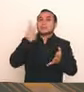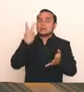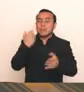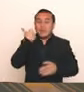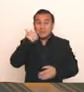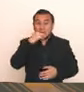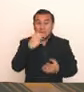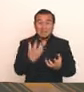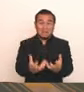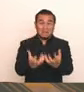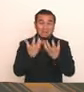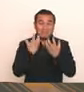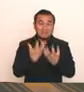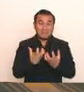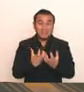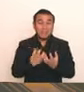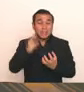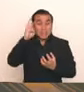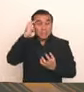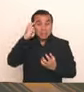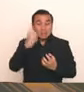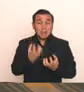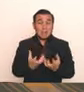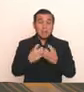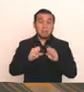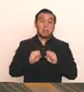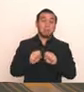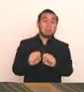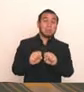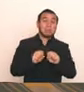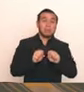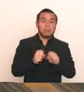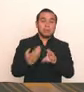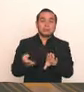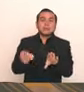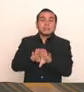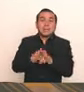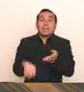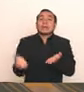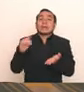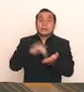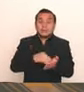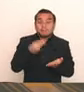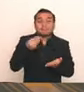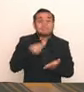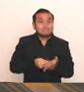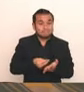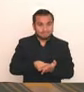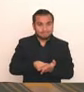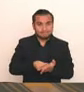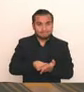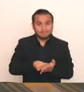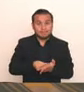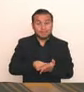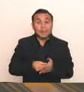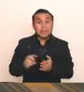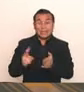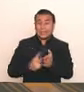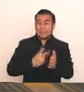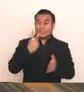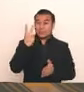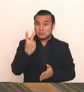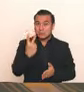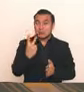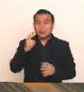más fuerte que el primero costando más vidas humanas obligando al cierre de la economía otra vez esta segunda vez